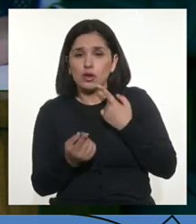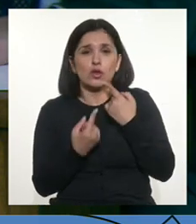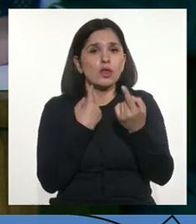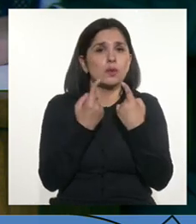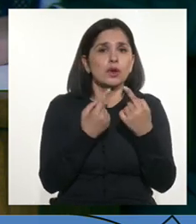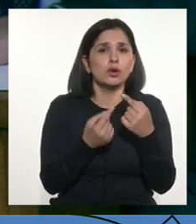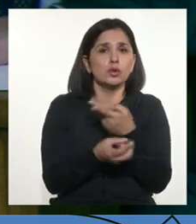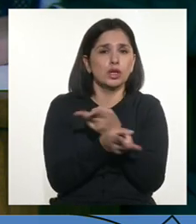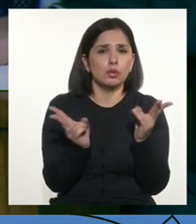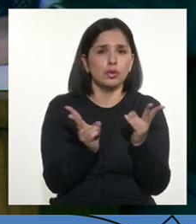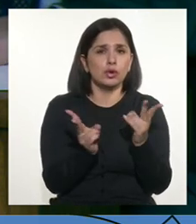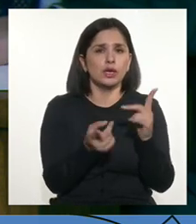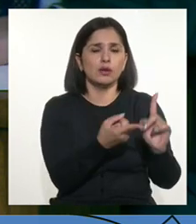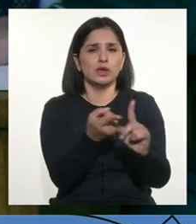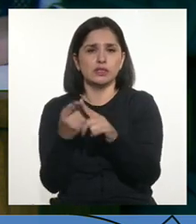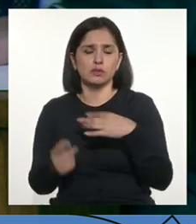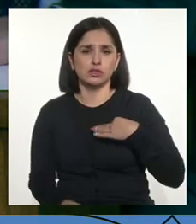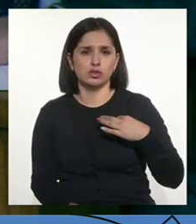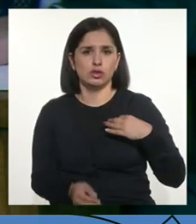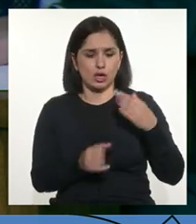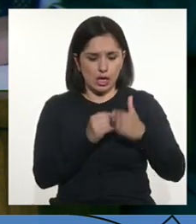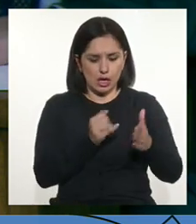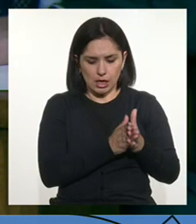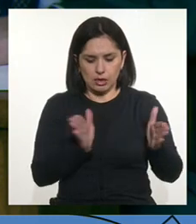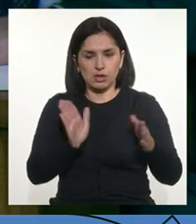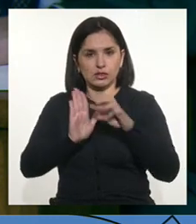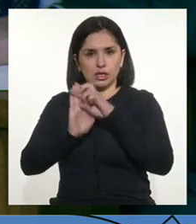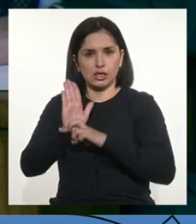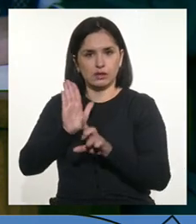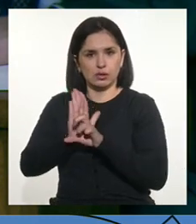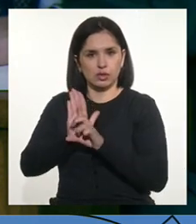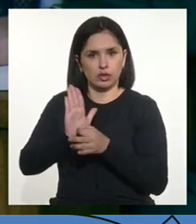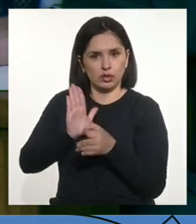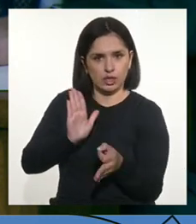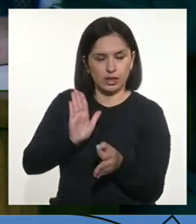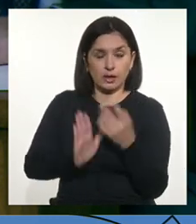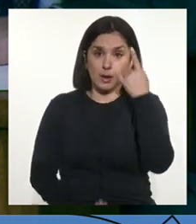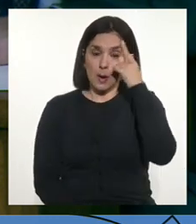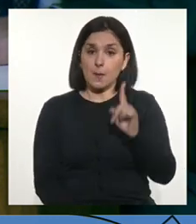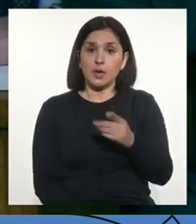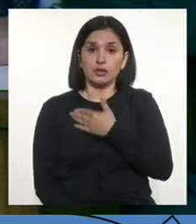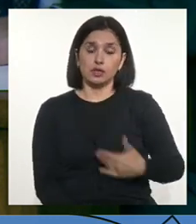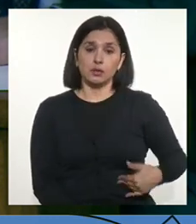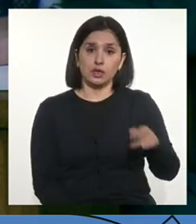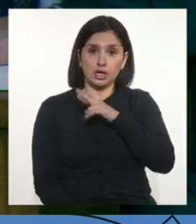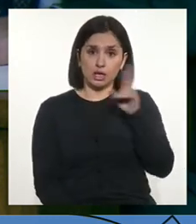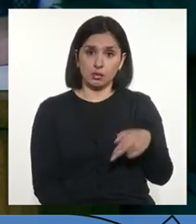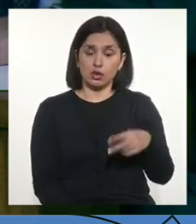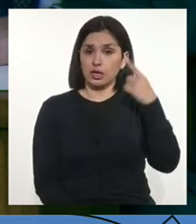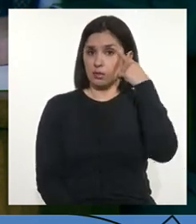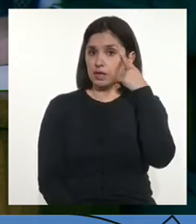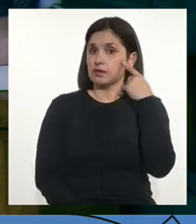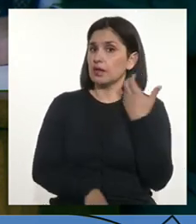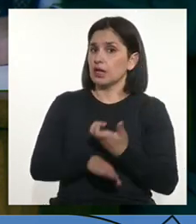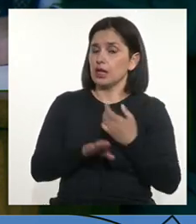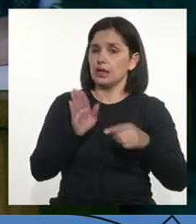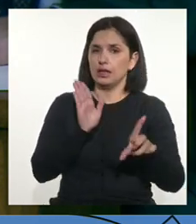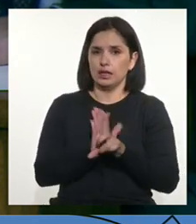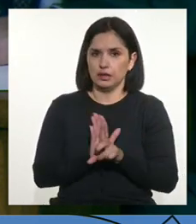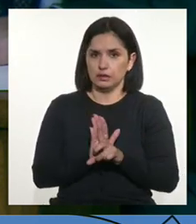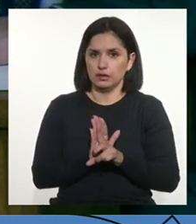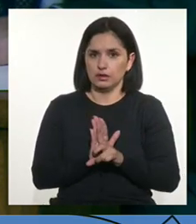ciudadana los plazos y en la forma que define el propio plan pero si el presiente la república considera que hay leyes